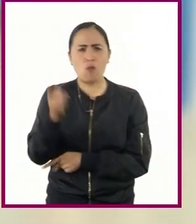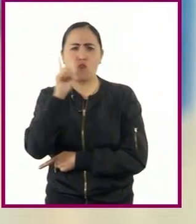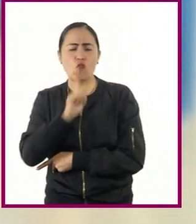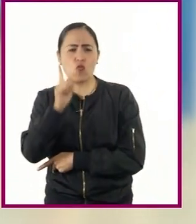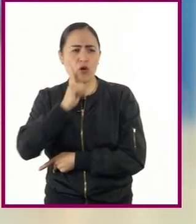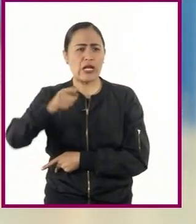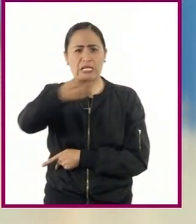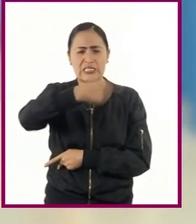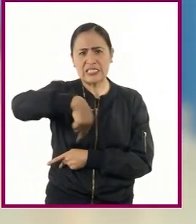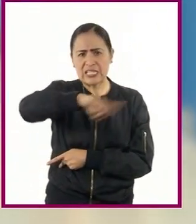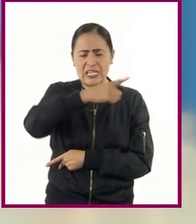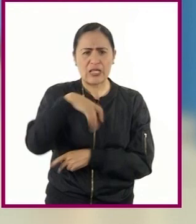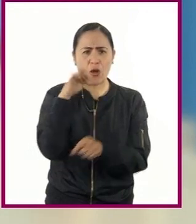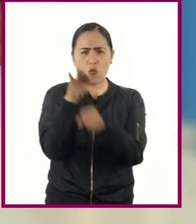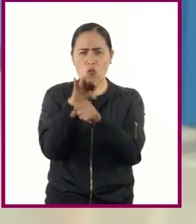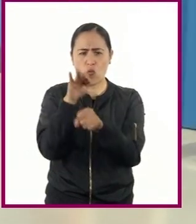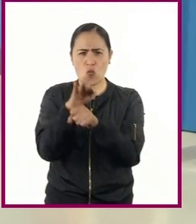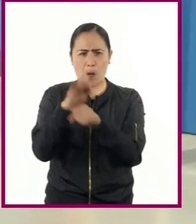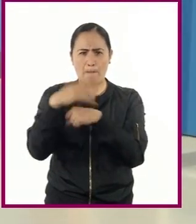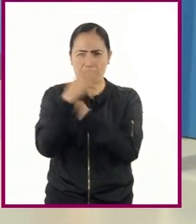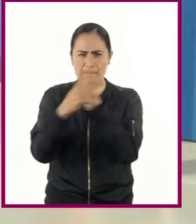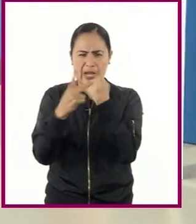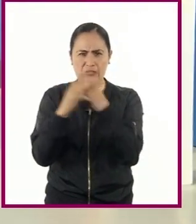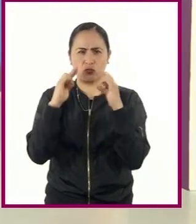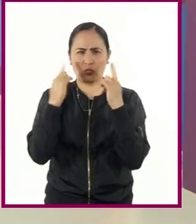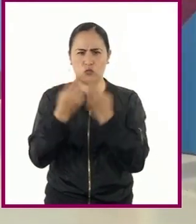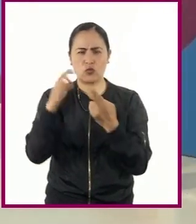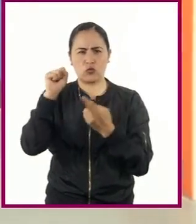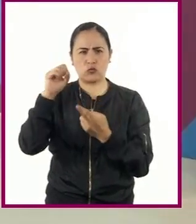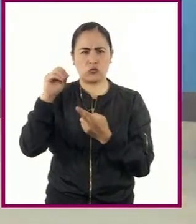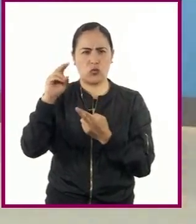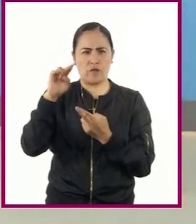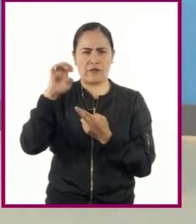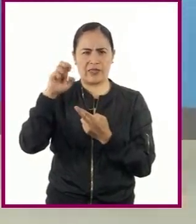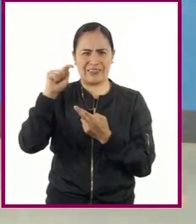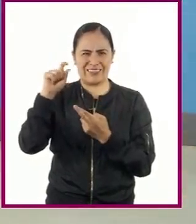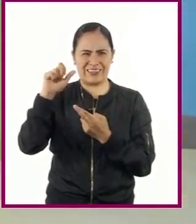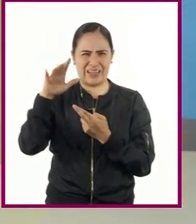participaron en la defensa de la Unión Soviética. Leamos algunos de ellos.